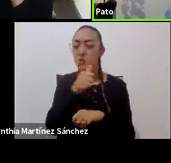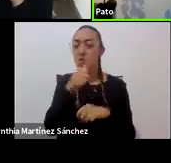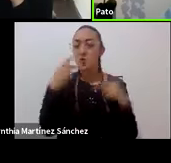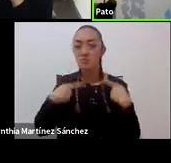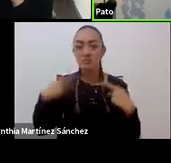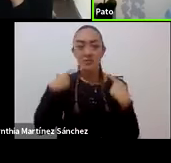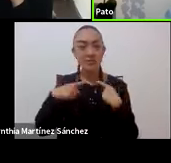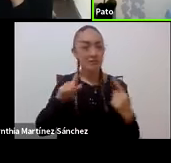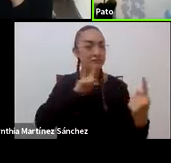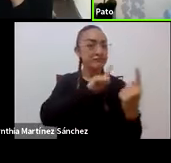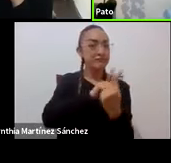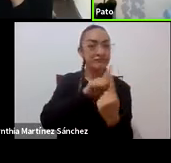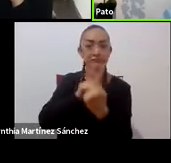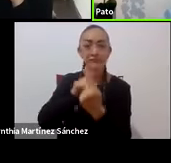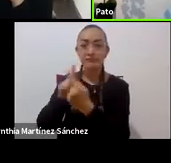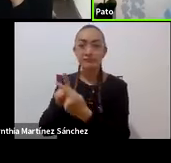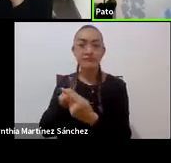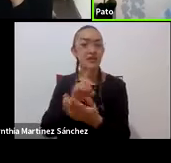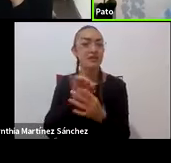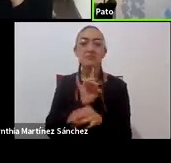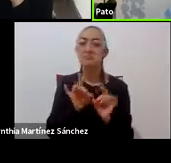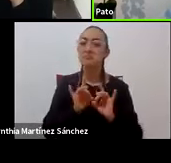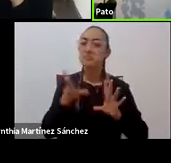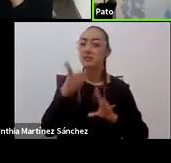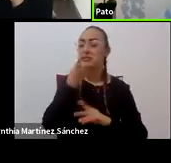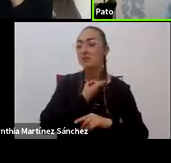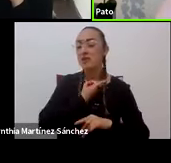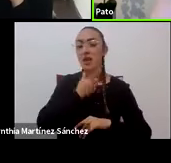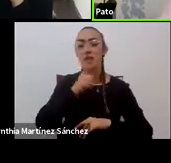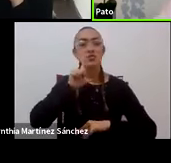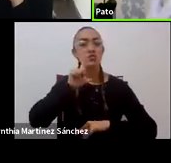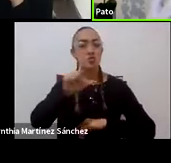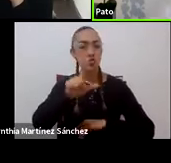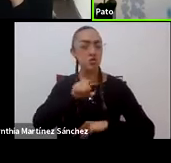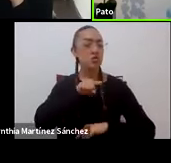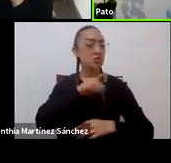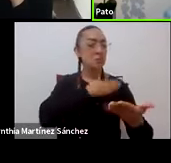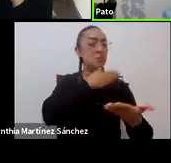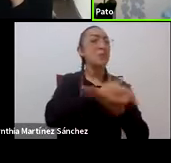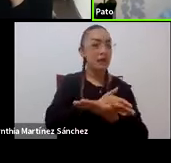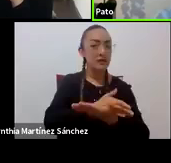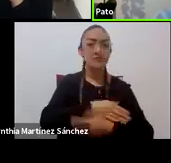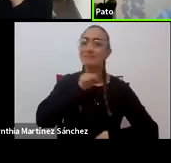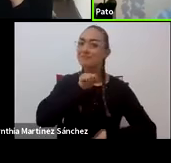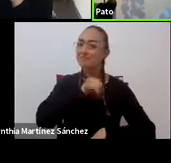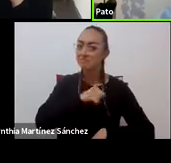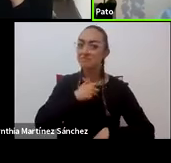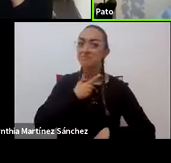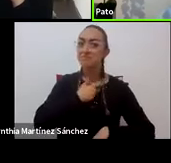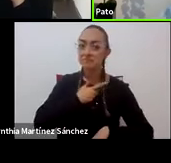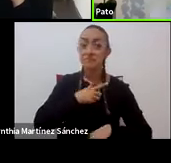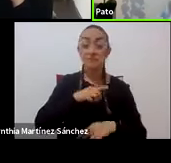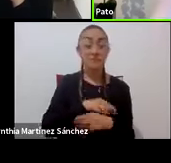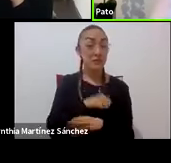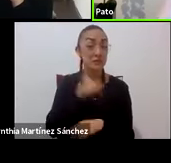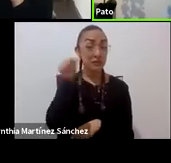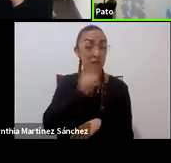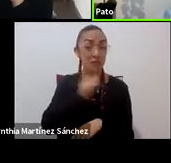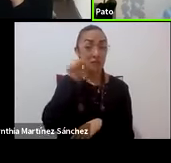encontrabas y te toca ir el lunes, sí, y siempre se disparaba una reflexión, ¿no? Que se